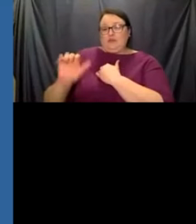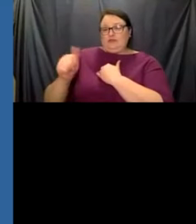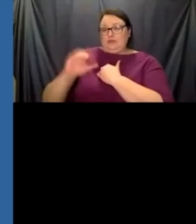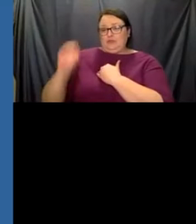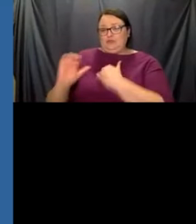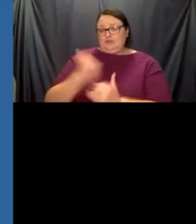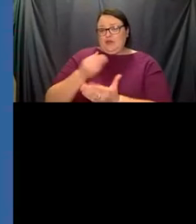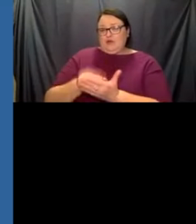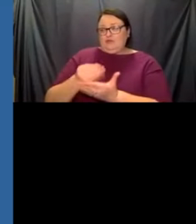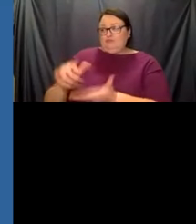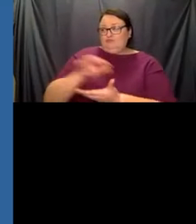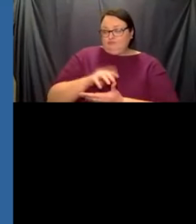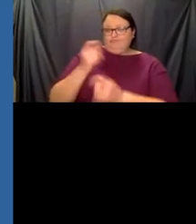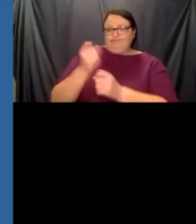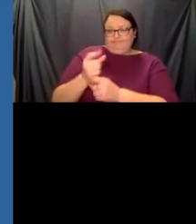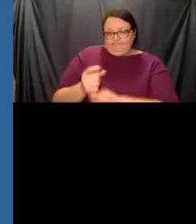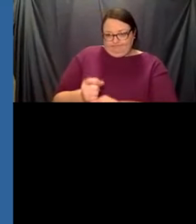utilice algunos de esos fondos.